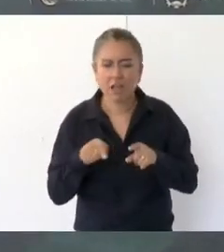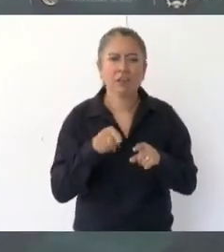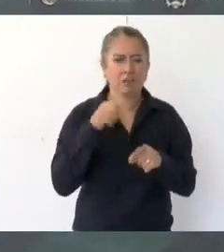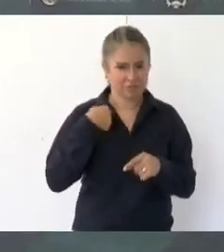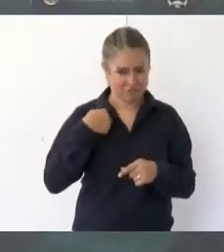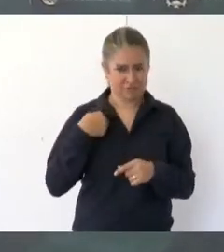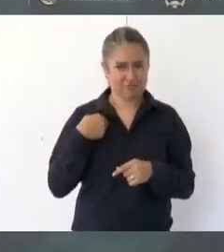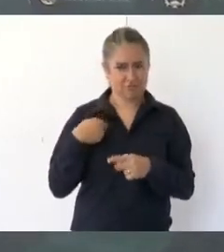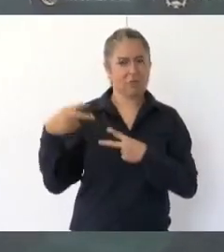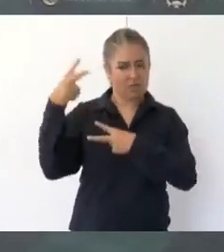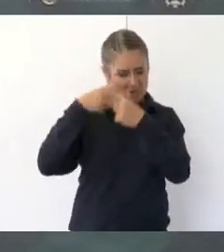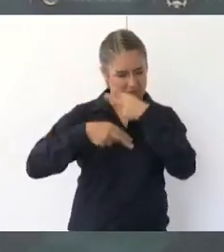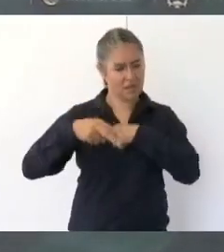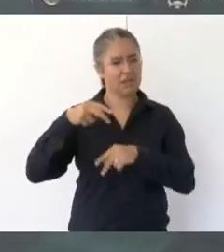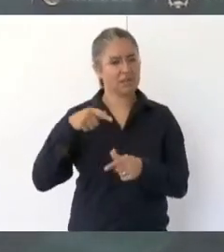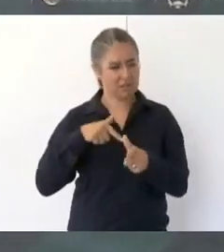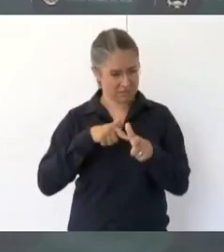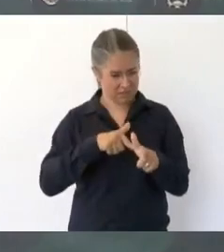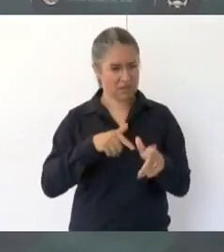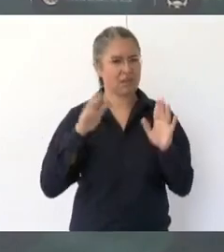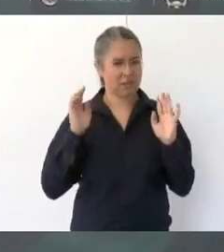seguido.